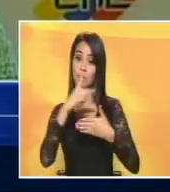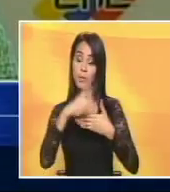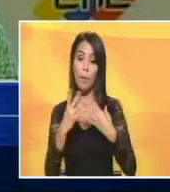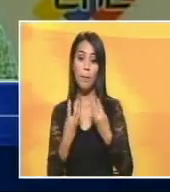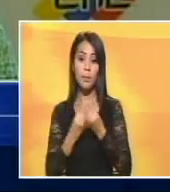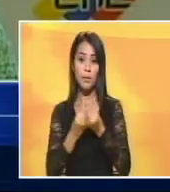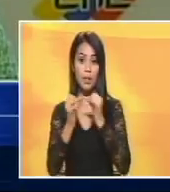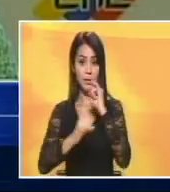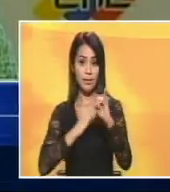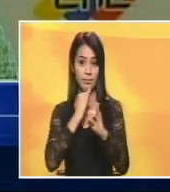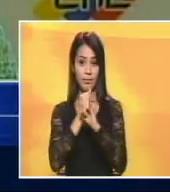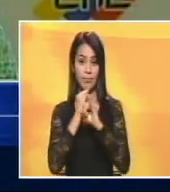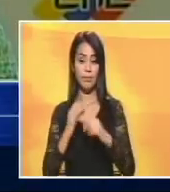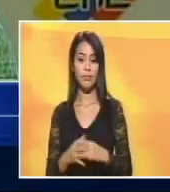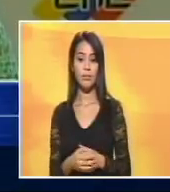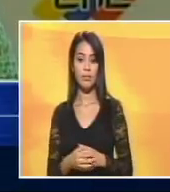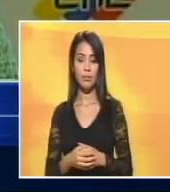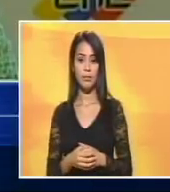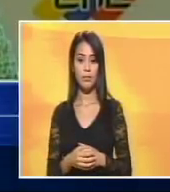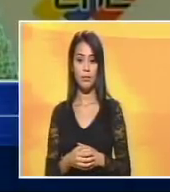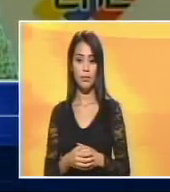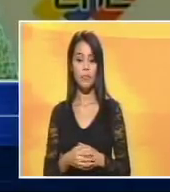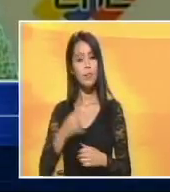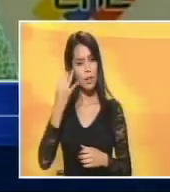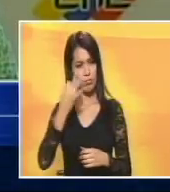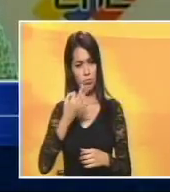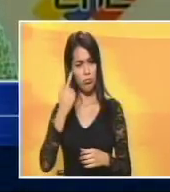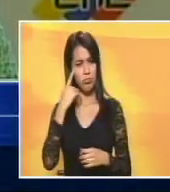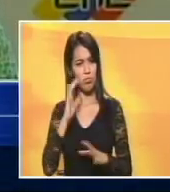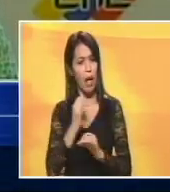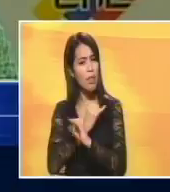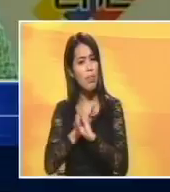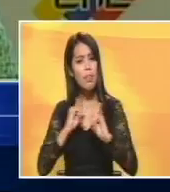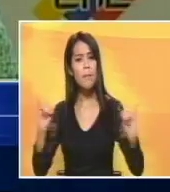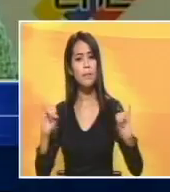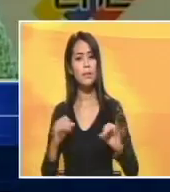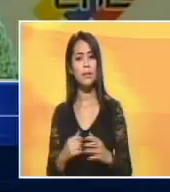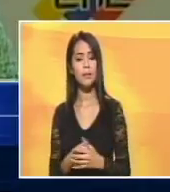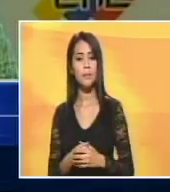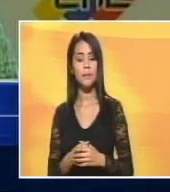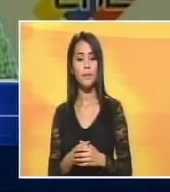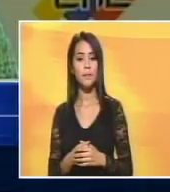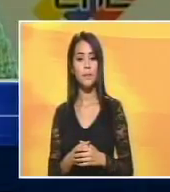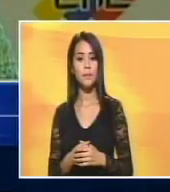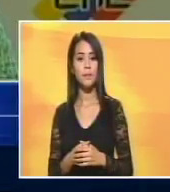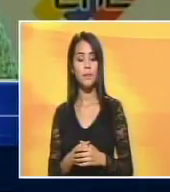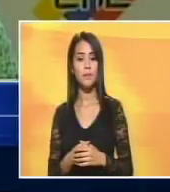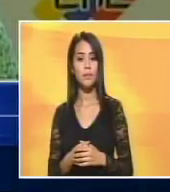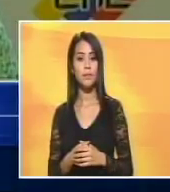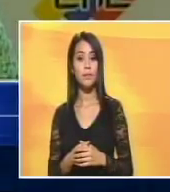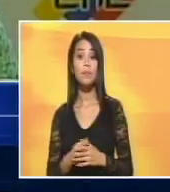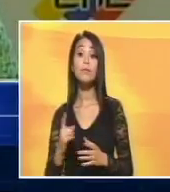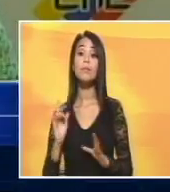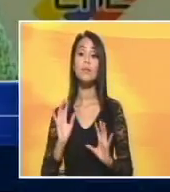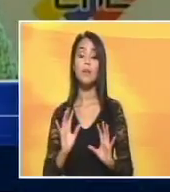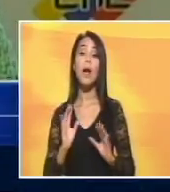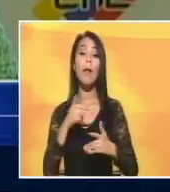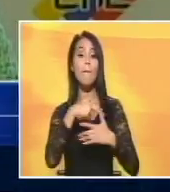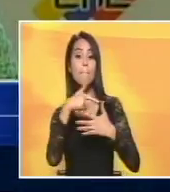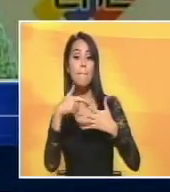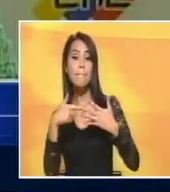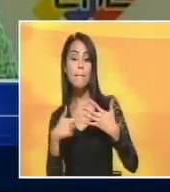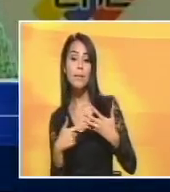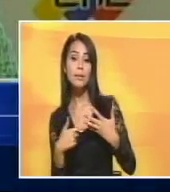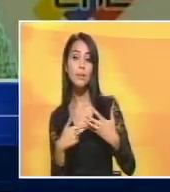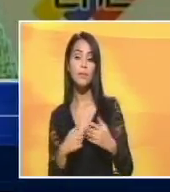acompañamiento internacional es verdaderamente independiente, sobre todo de los mecanismos para